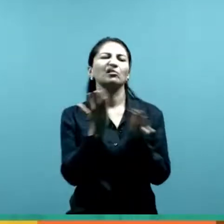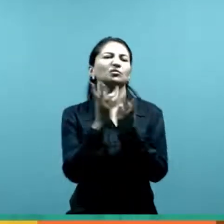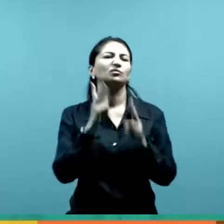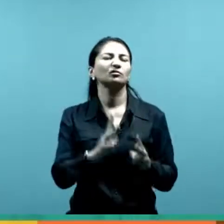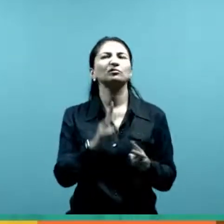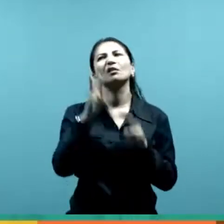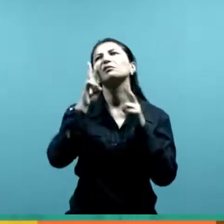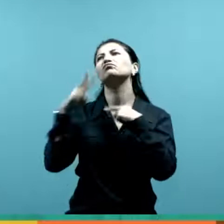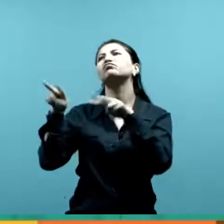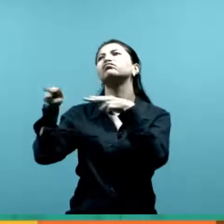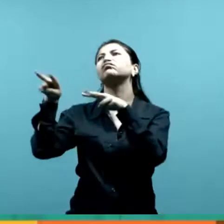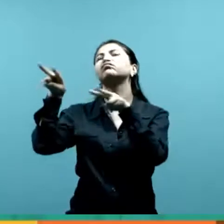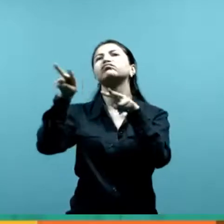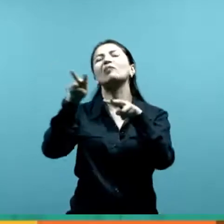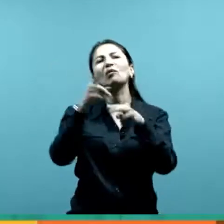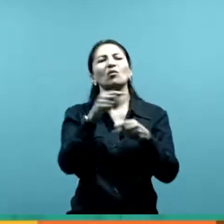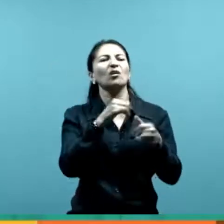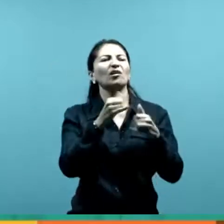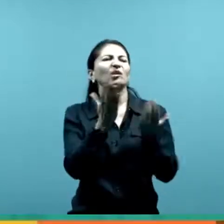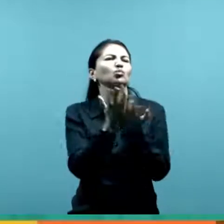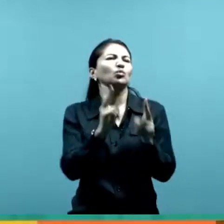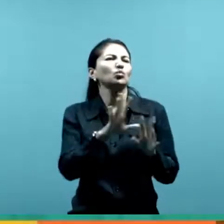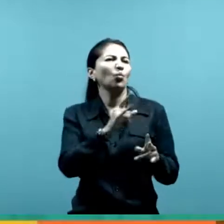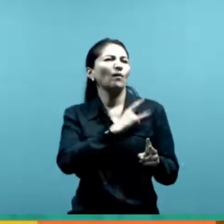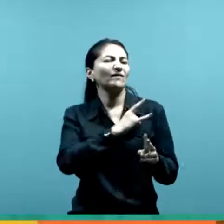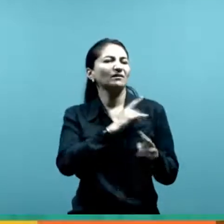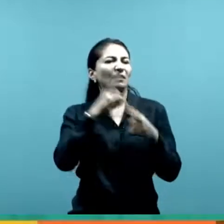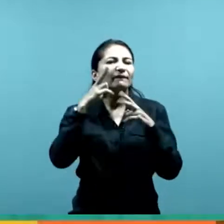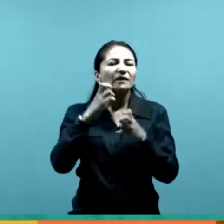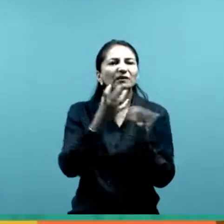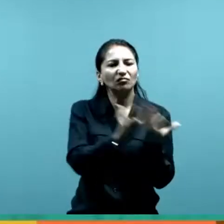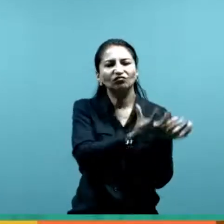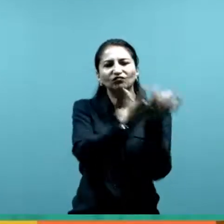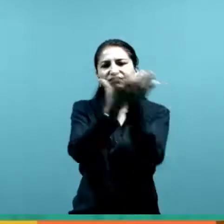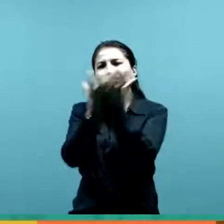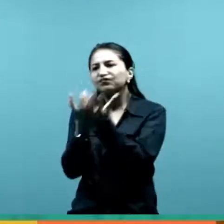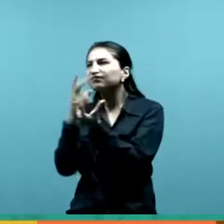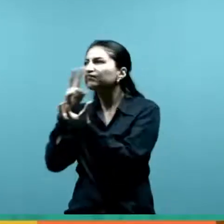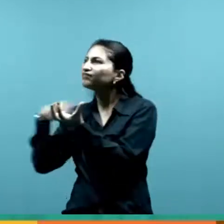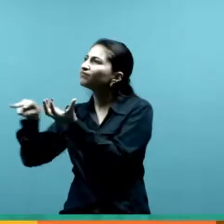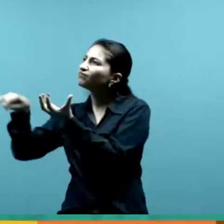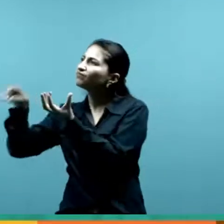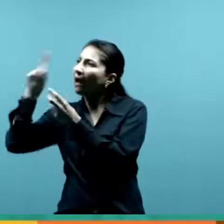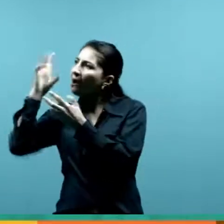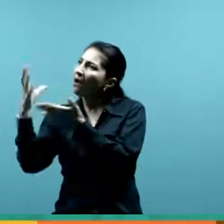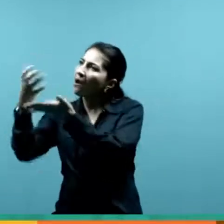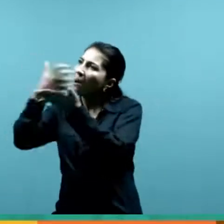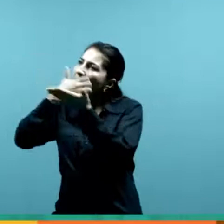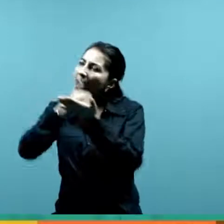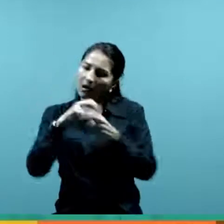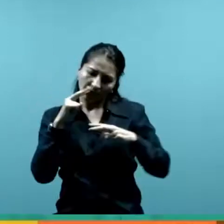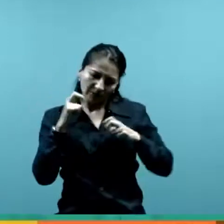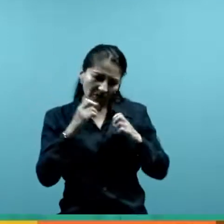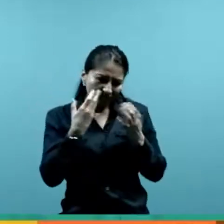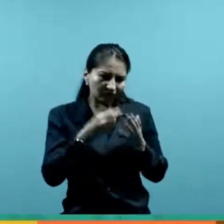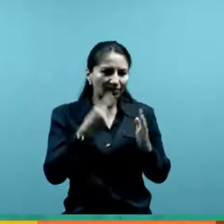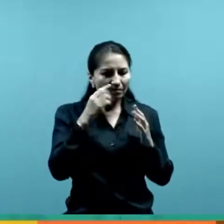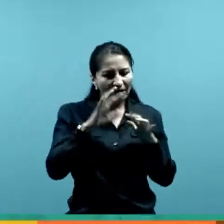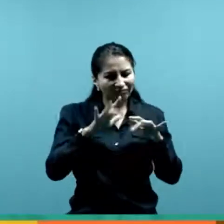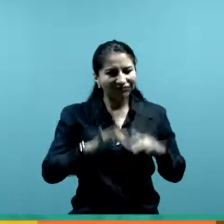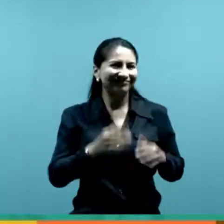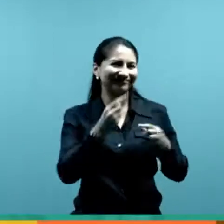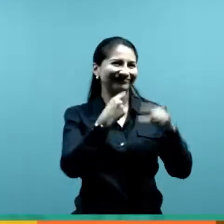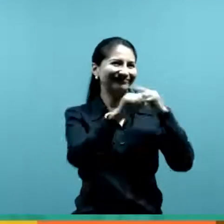hacen proyectos de investigación, vienen en grupos y por lo general preparan su visita. Siempre se les anima a